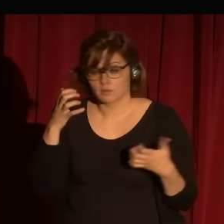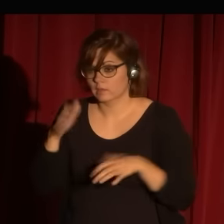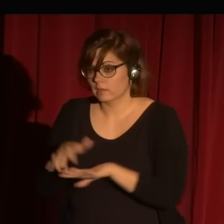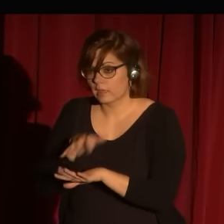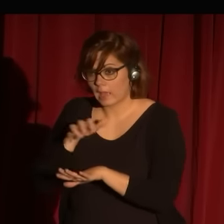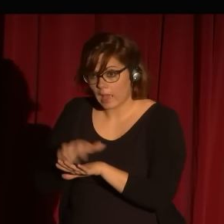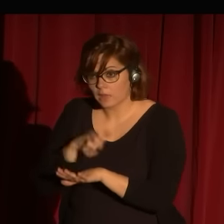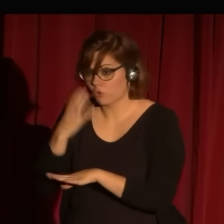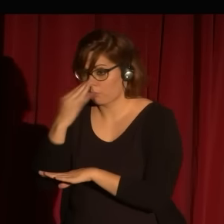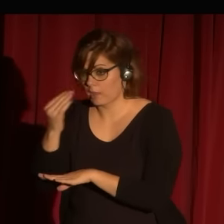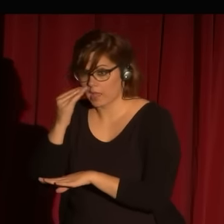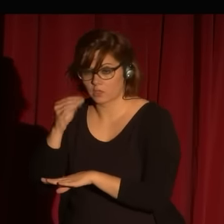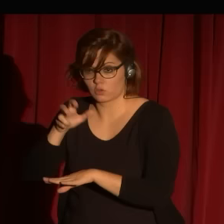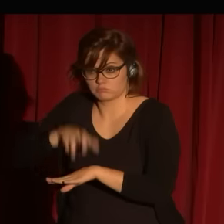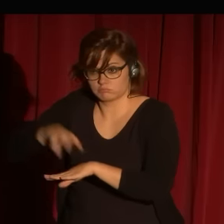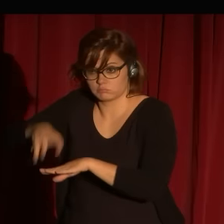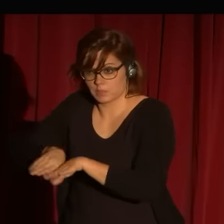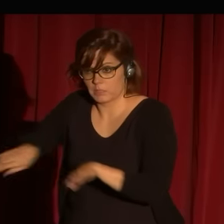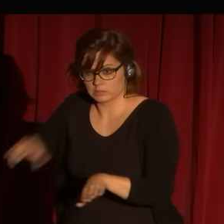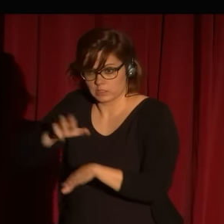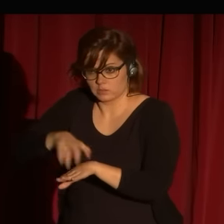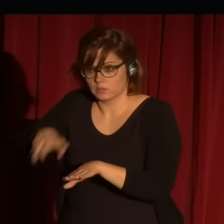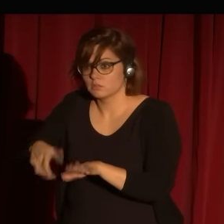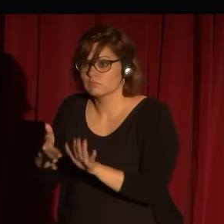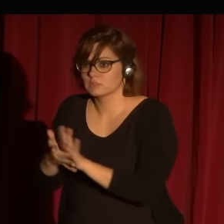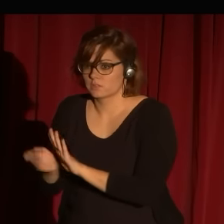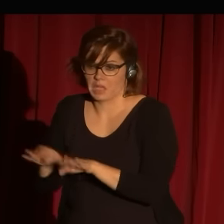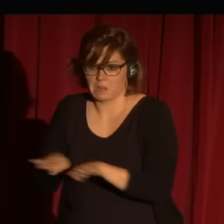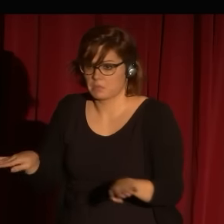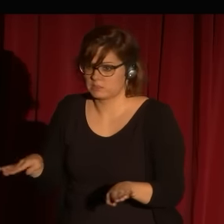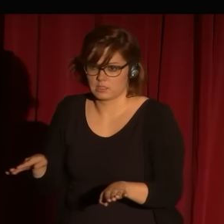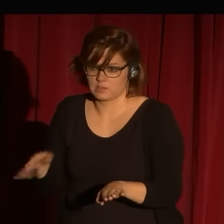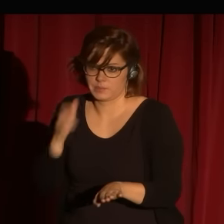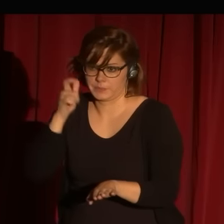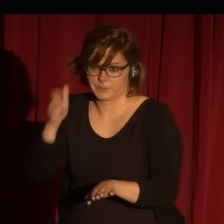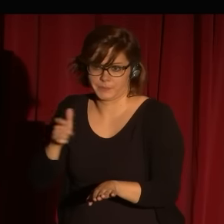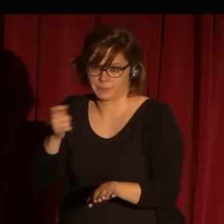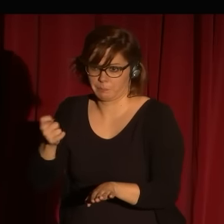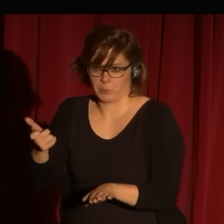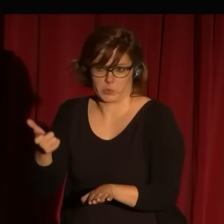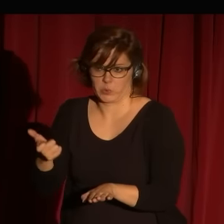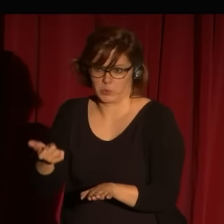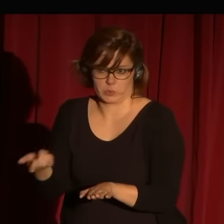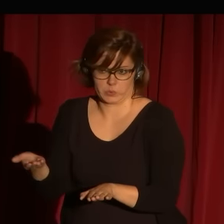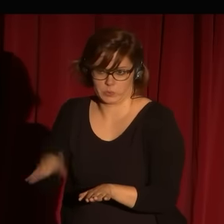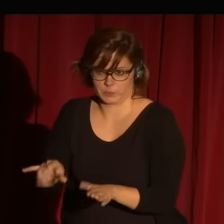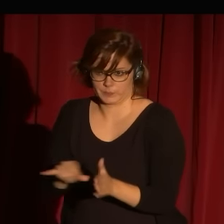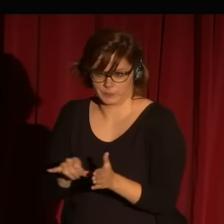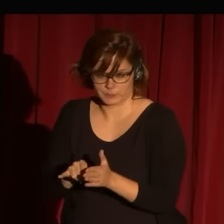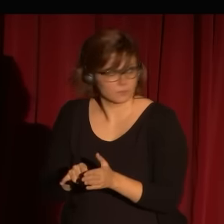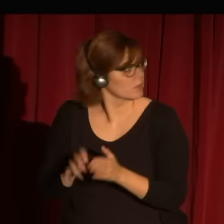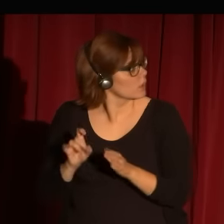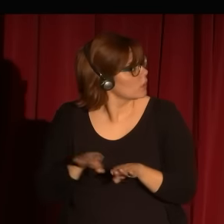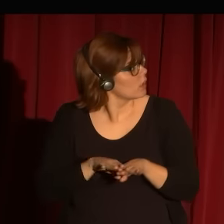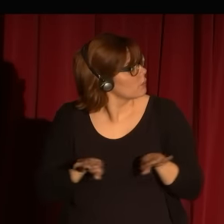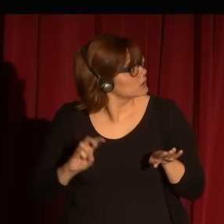y un perro también y lo lógico es pensar que nos están diciendo que lo que hay en esa mesa va a durar poco y puede ser que lo mismo esté pasando aquí en esta